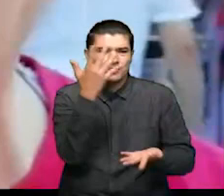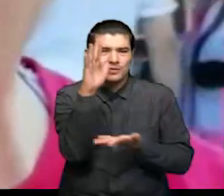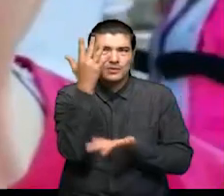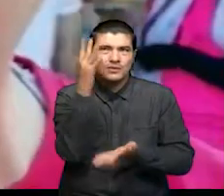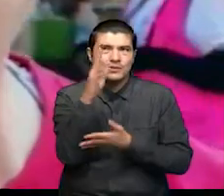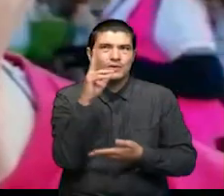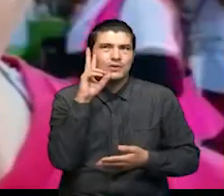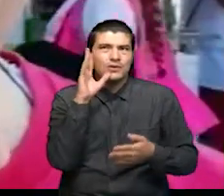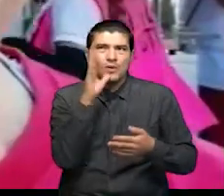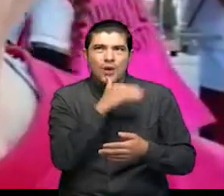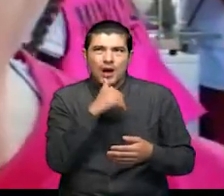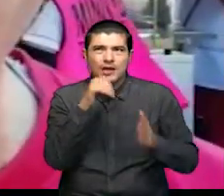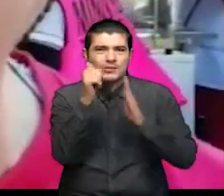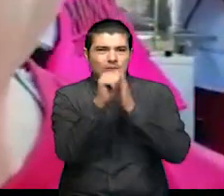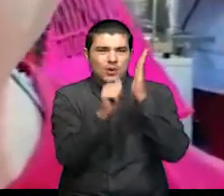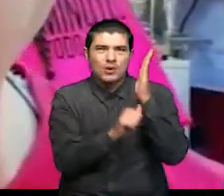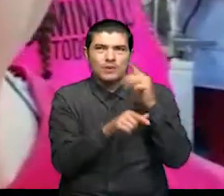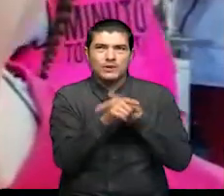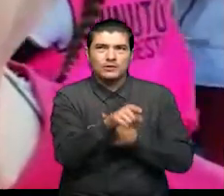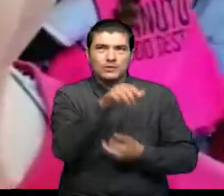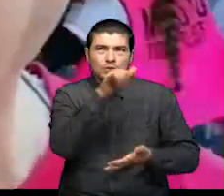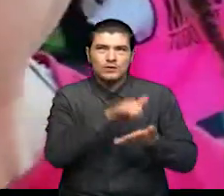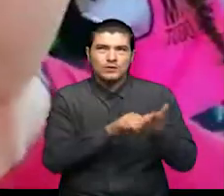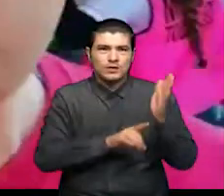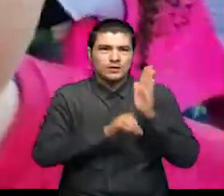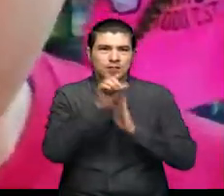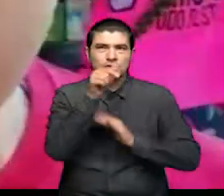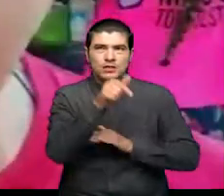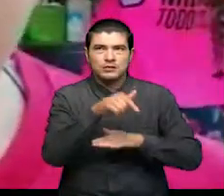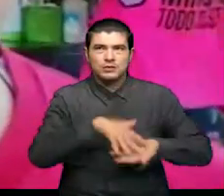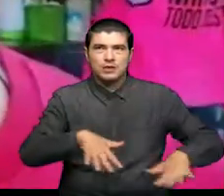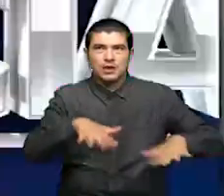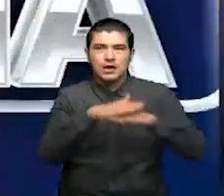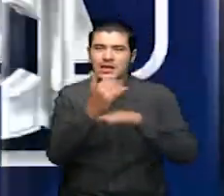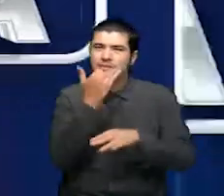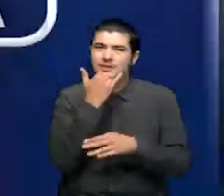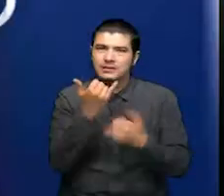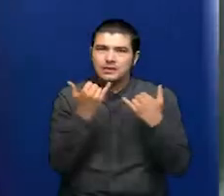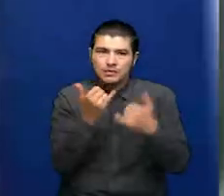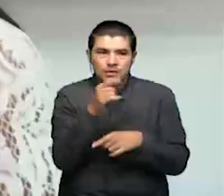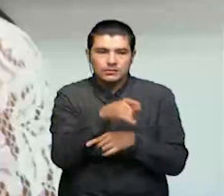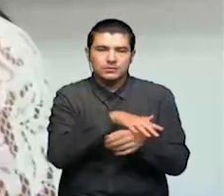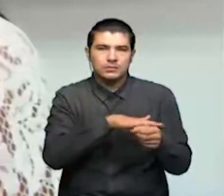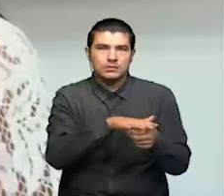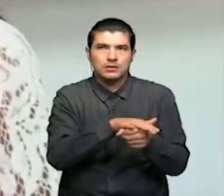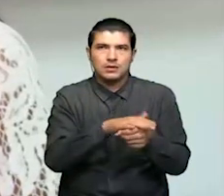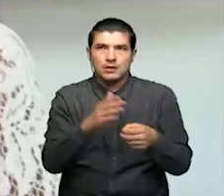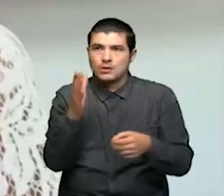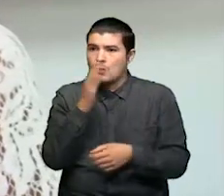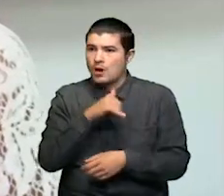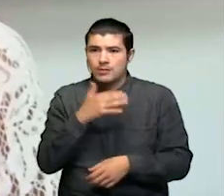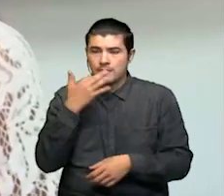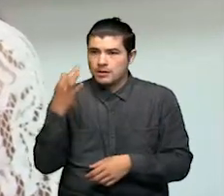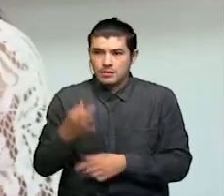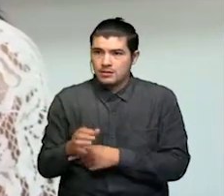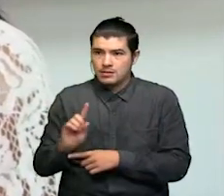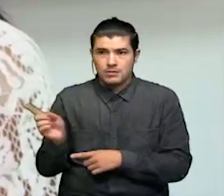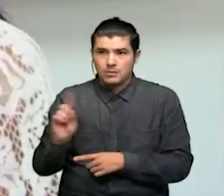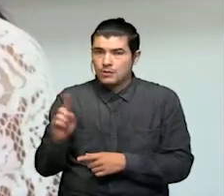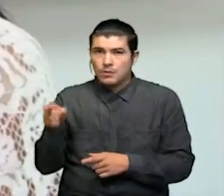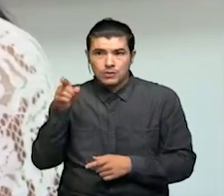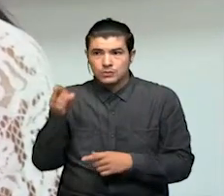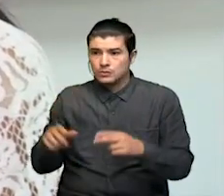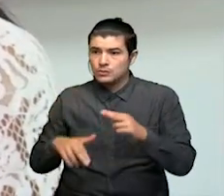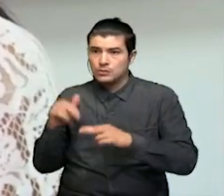una programación de ser para desarrollar en este sector que está pasando no no es cierto se está terminal ya el muro está